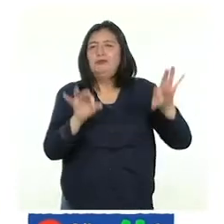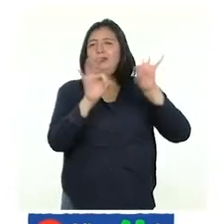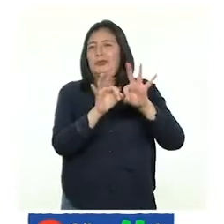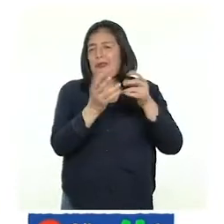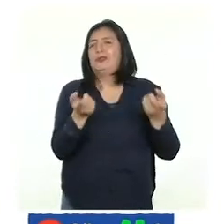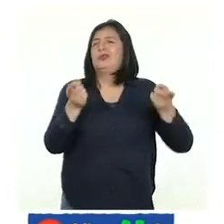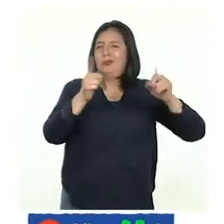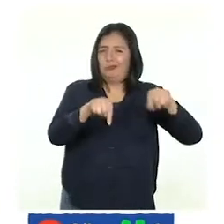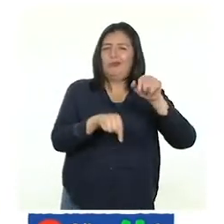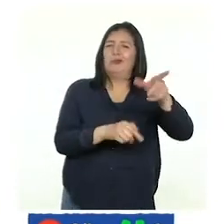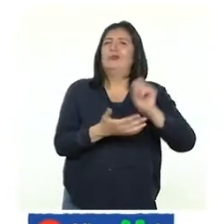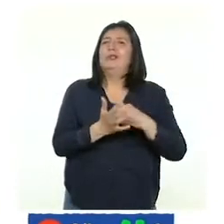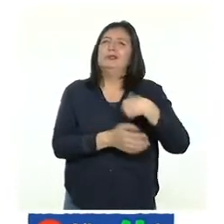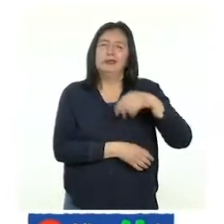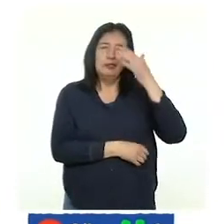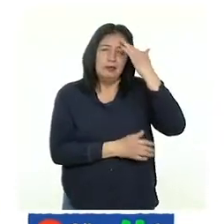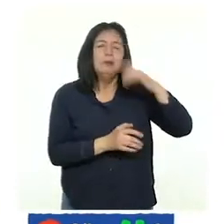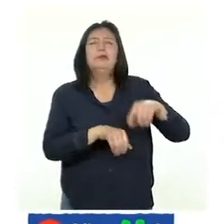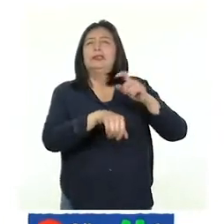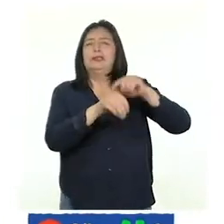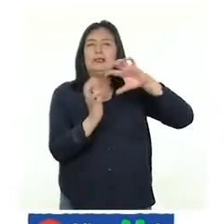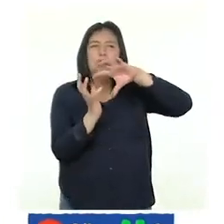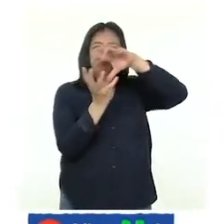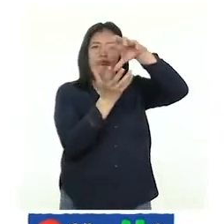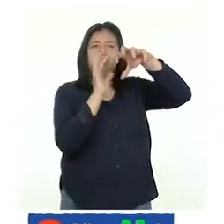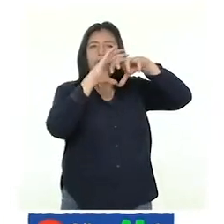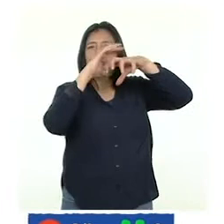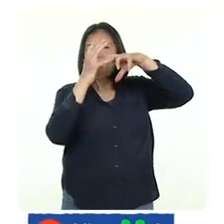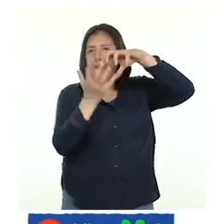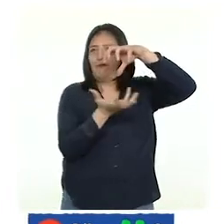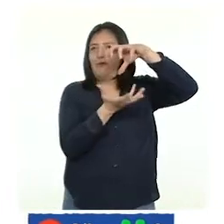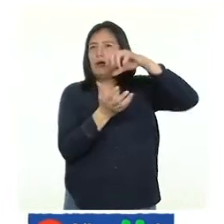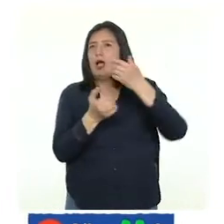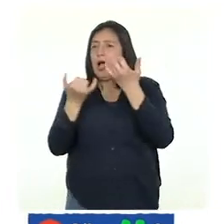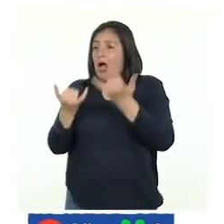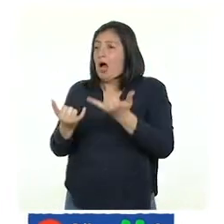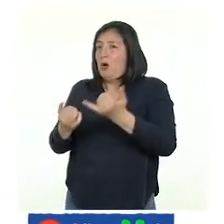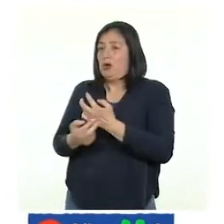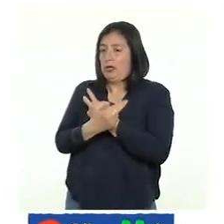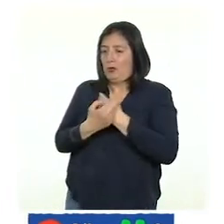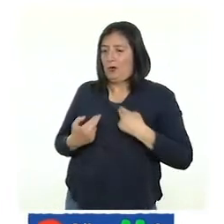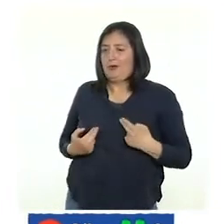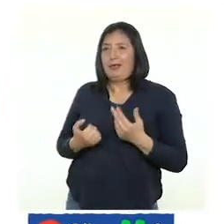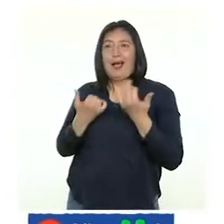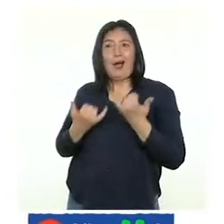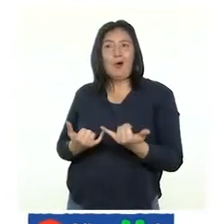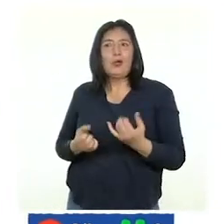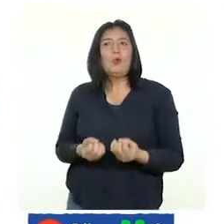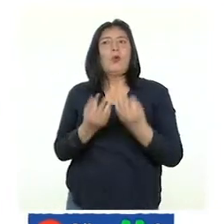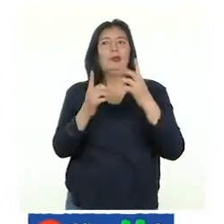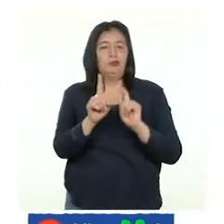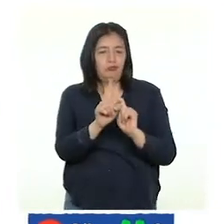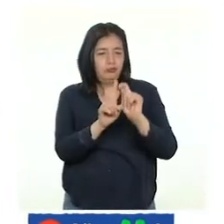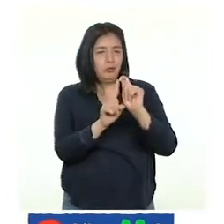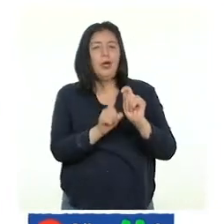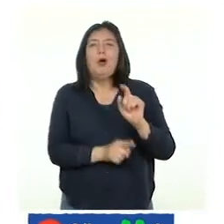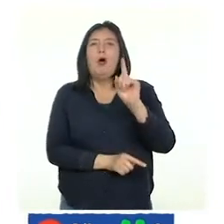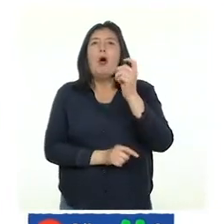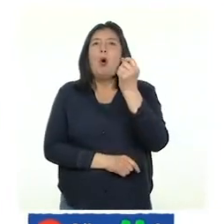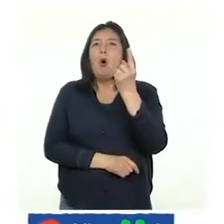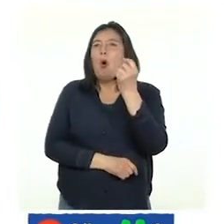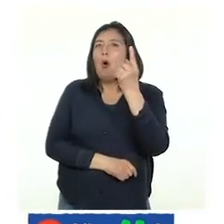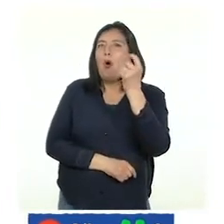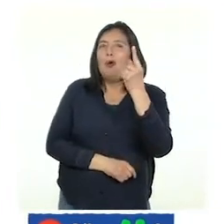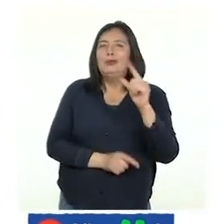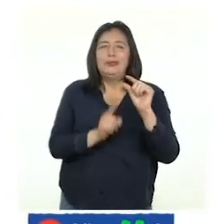importantes al determinar el tiempo atmosférico. En este momento en Huancavelica la temperatura es de 11 grados